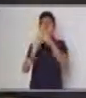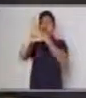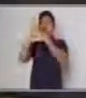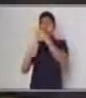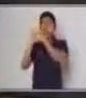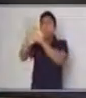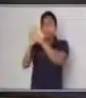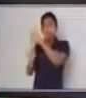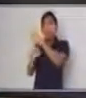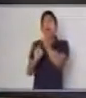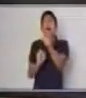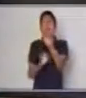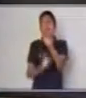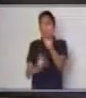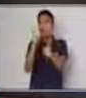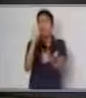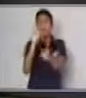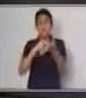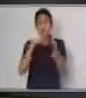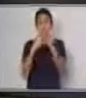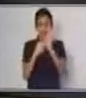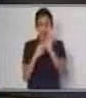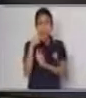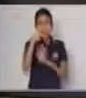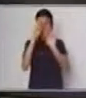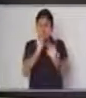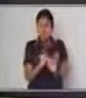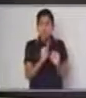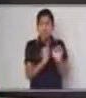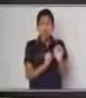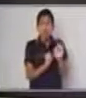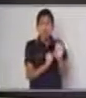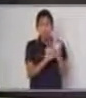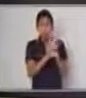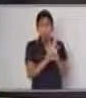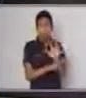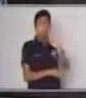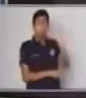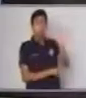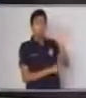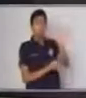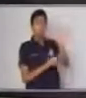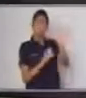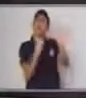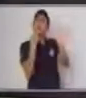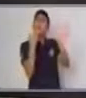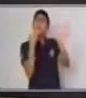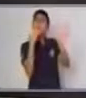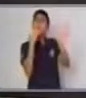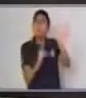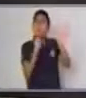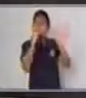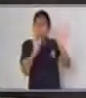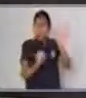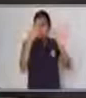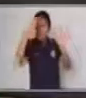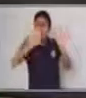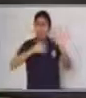sus distintas partes que están compuestas por números primos. Veamos un